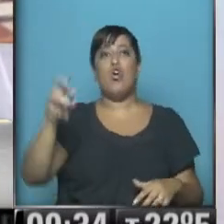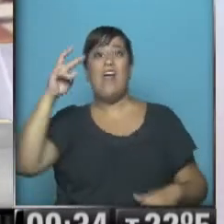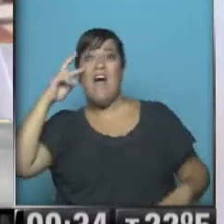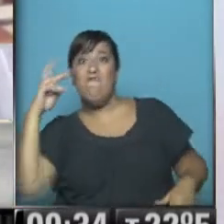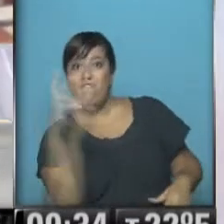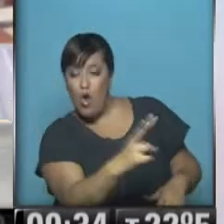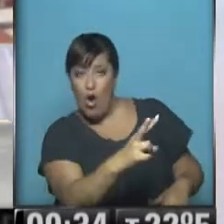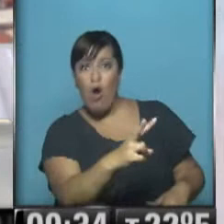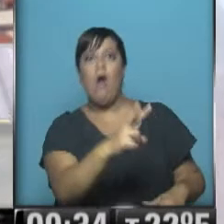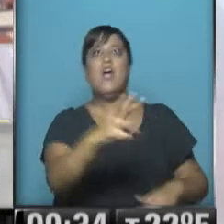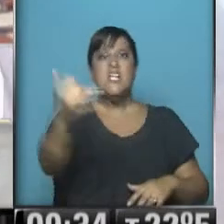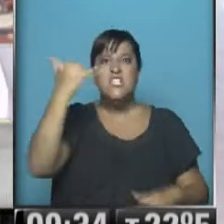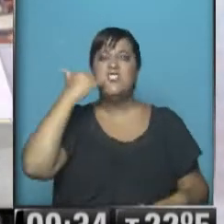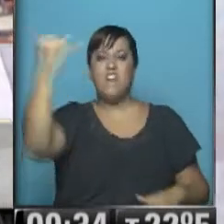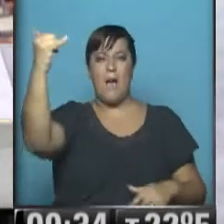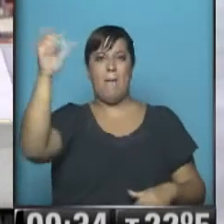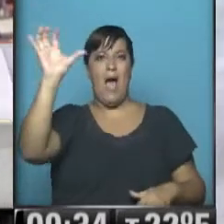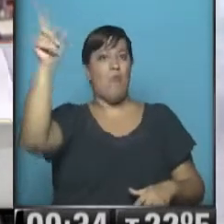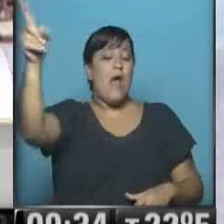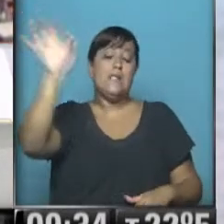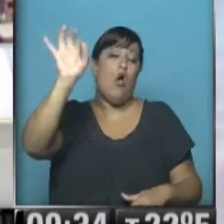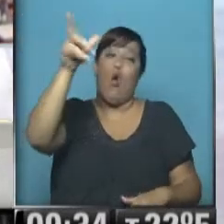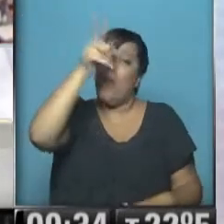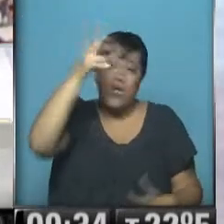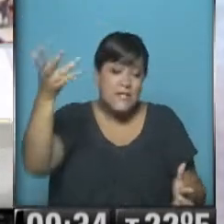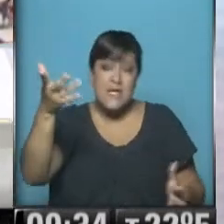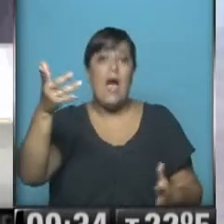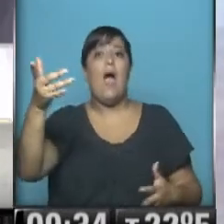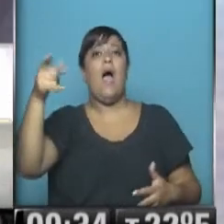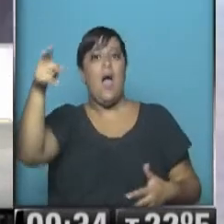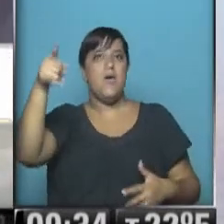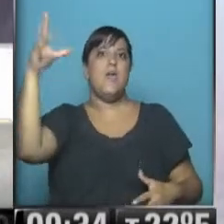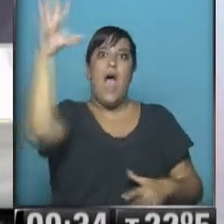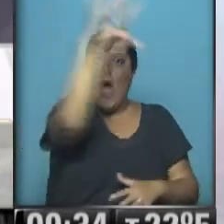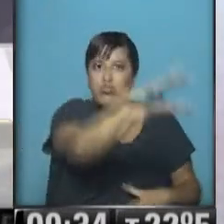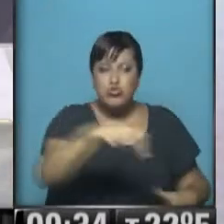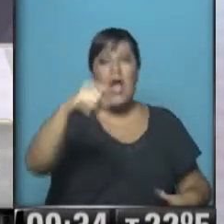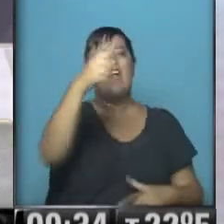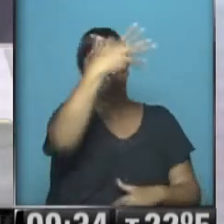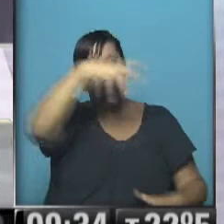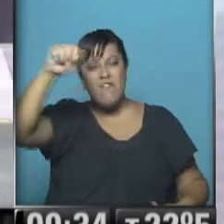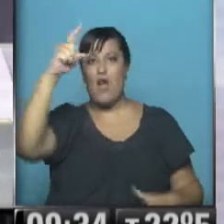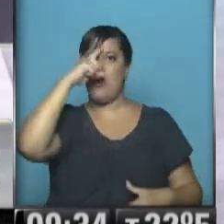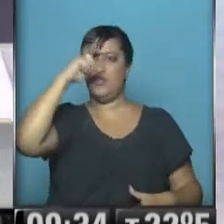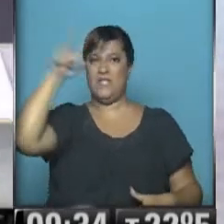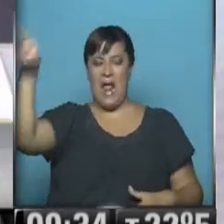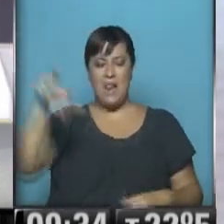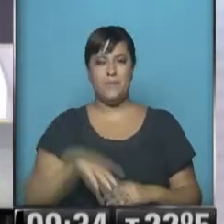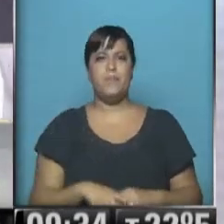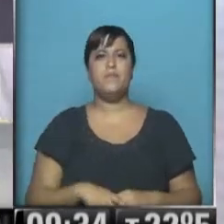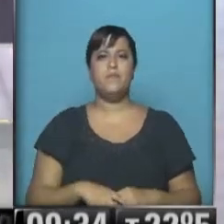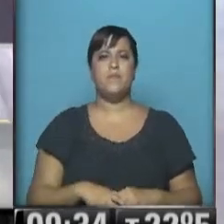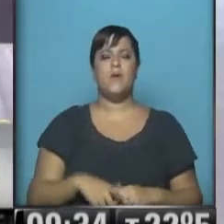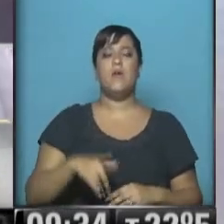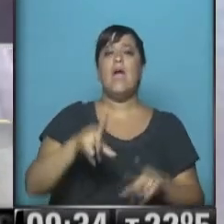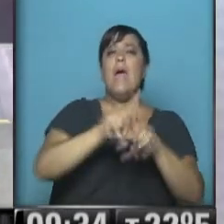calle y ha llamado a la policía, a la ambulancia, y ahí la fueron a buscar y la llevaron al hospital. Agustina, ¿con quién estaba